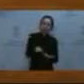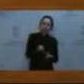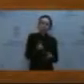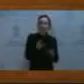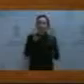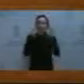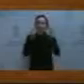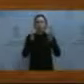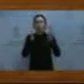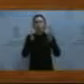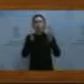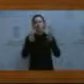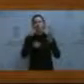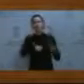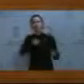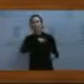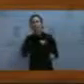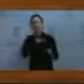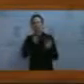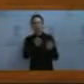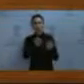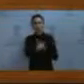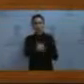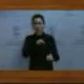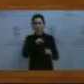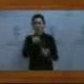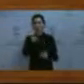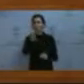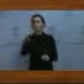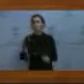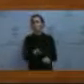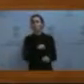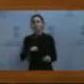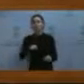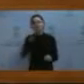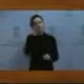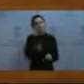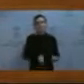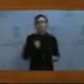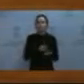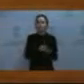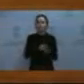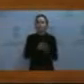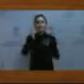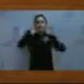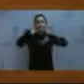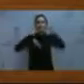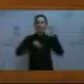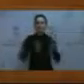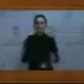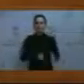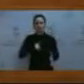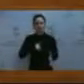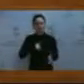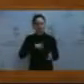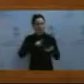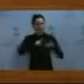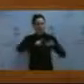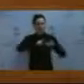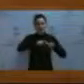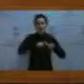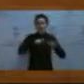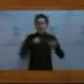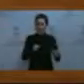Transparencia a nivel estatal o los órganos autonómicos ya mencionados, la Inspección General de Servicios, la Intervención General. Promovamos